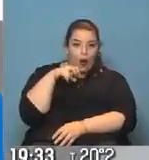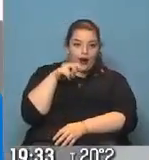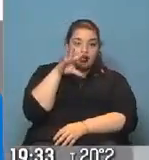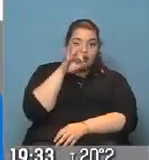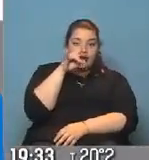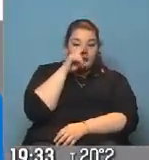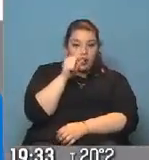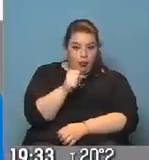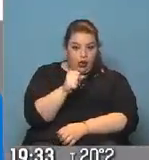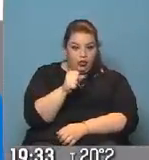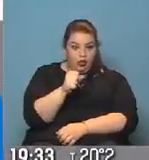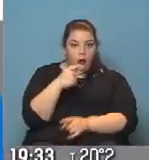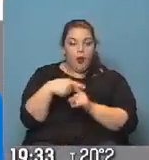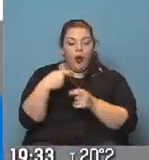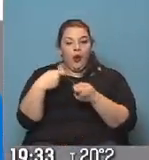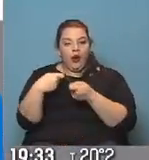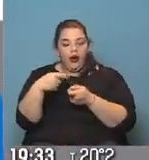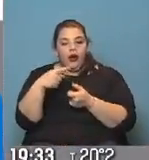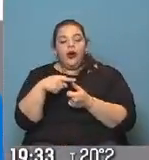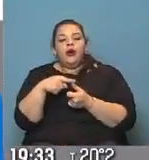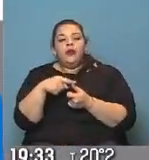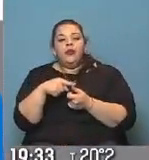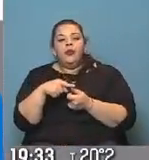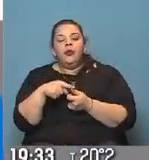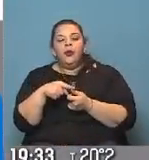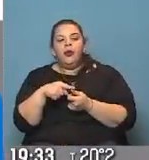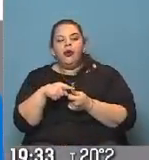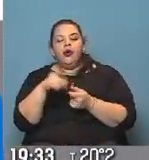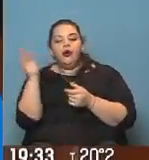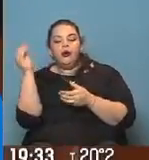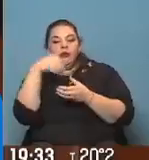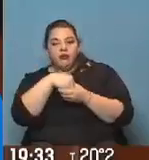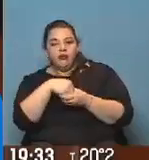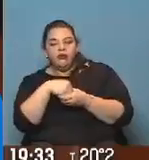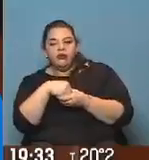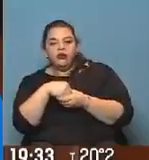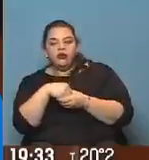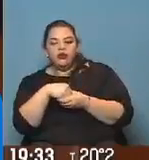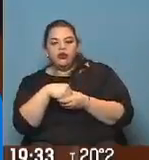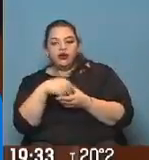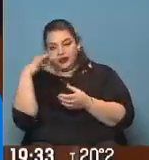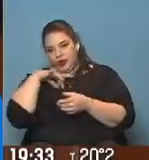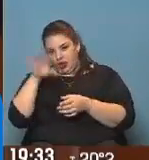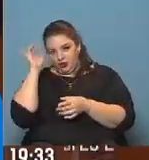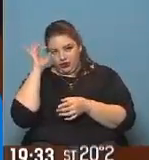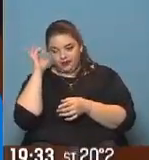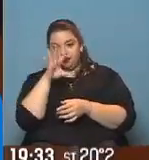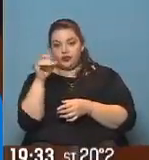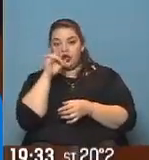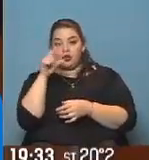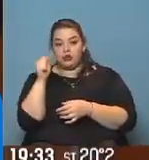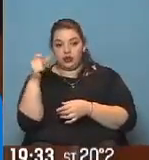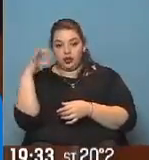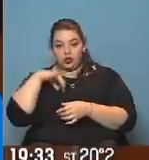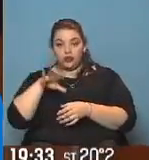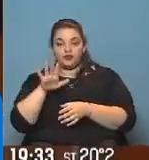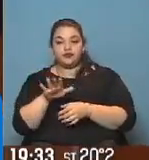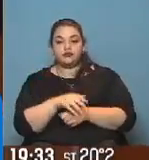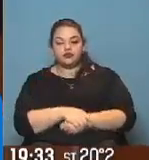50.000 pesos de jubilación y aplicando de sueldo. Para exagerarlo, doy a